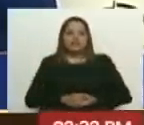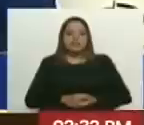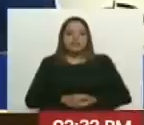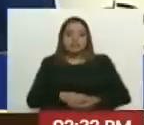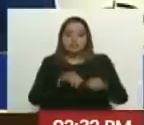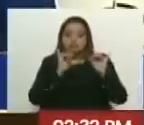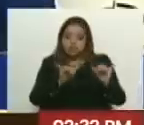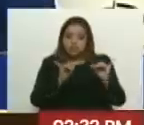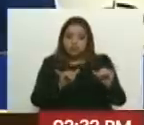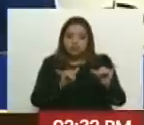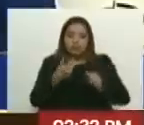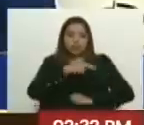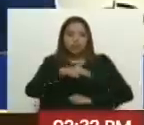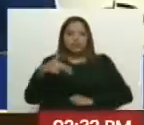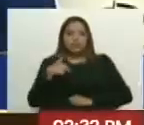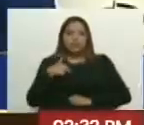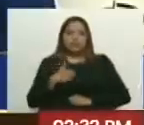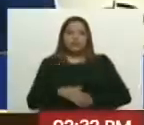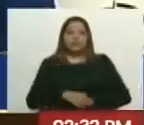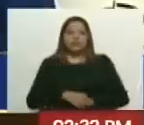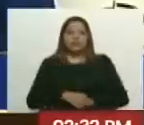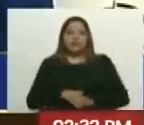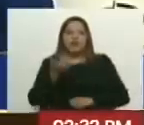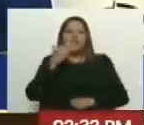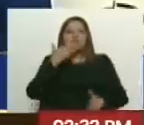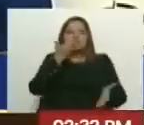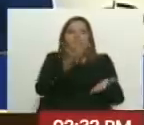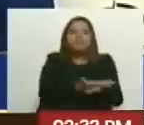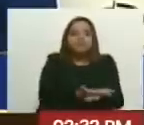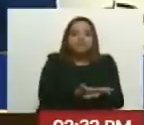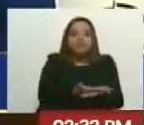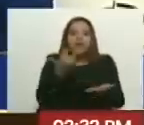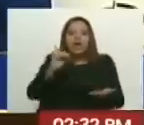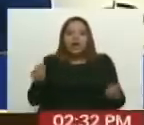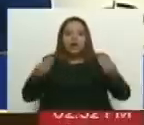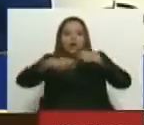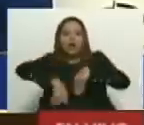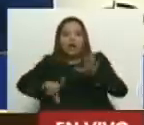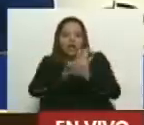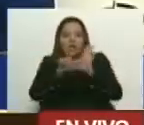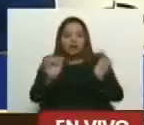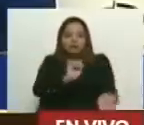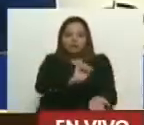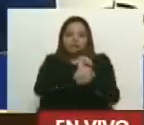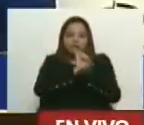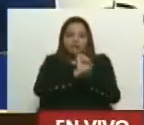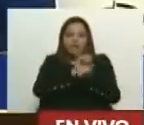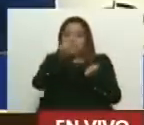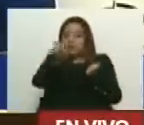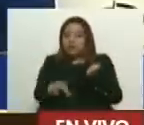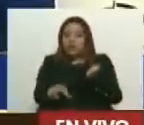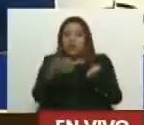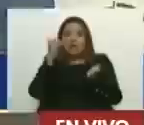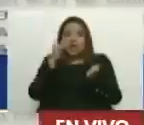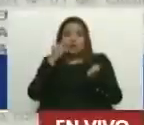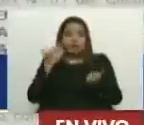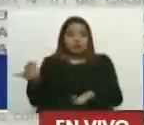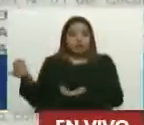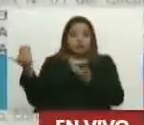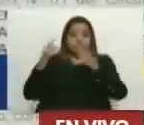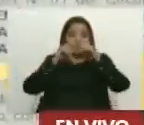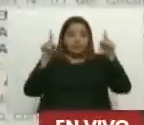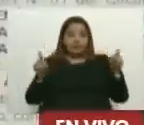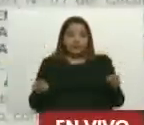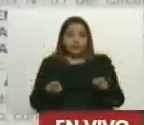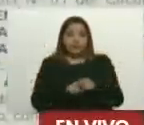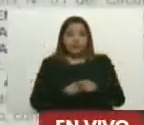sentido, nosotros hemos solicitado y fue acordada la orden de aprehensión, la pueden ver en pantalla,